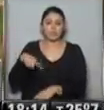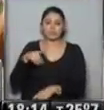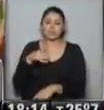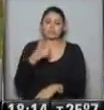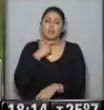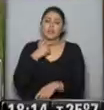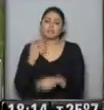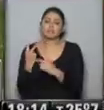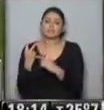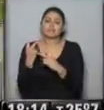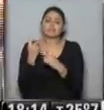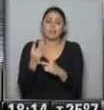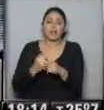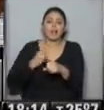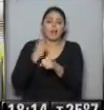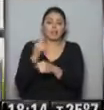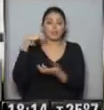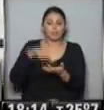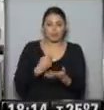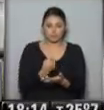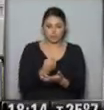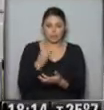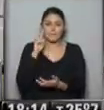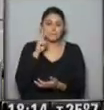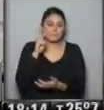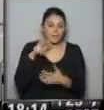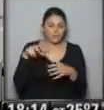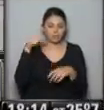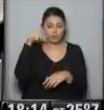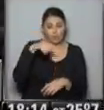a viajar rumbo a Buenos Aires para presenciar el partido